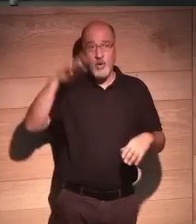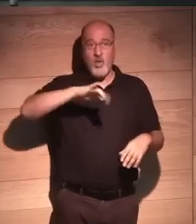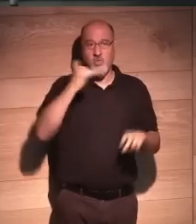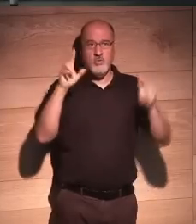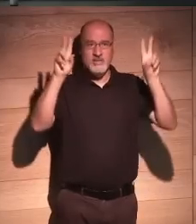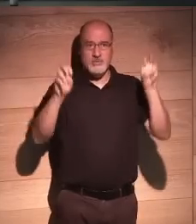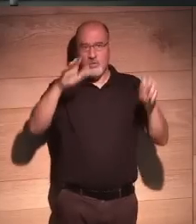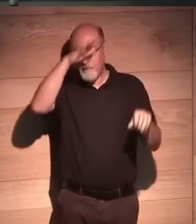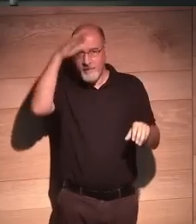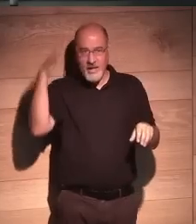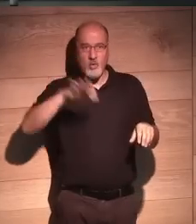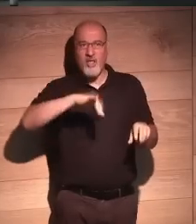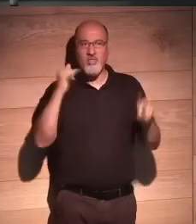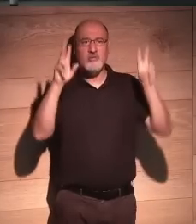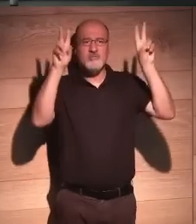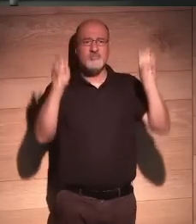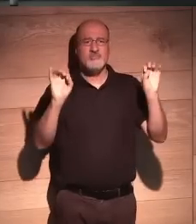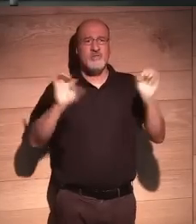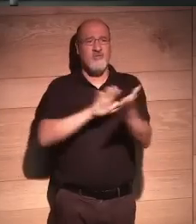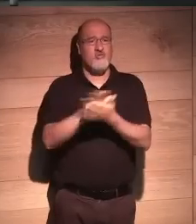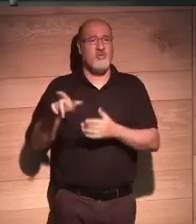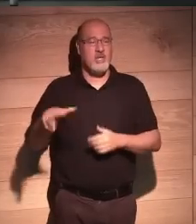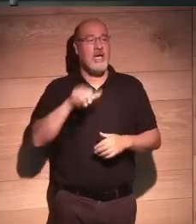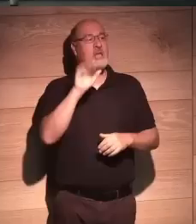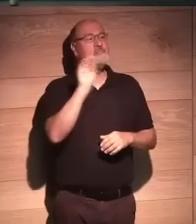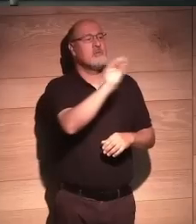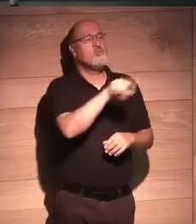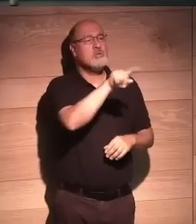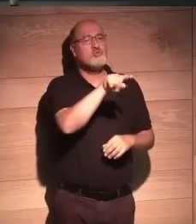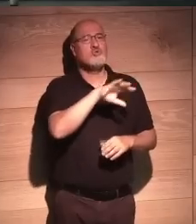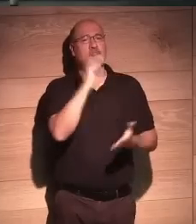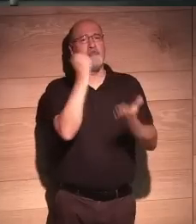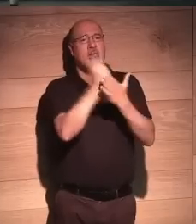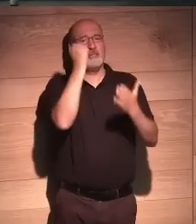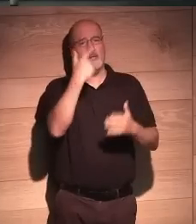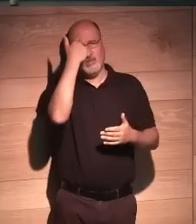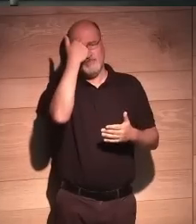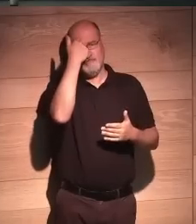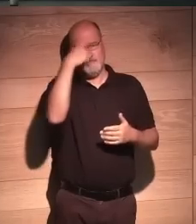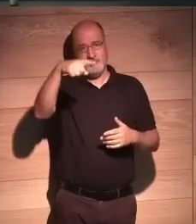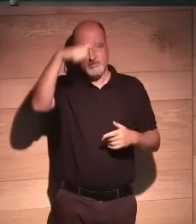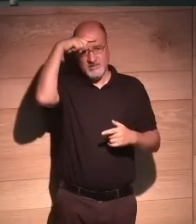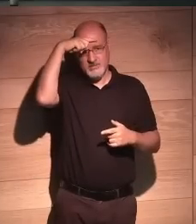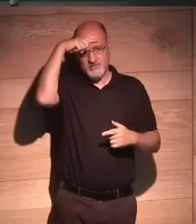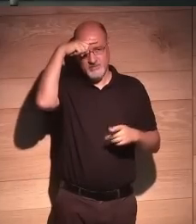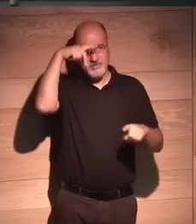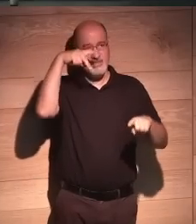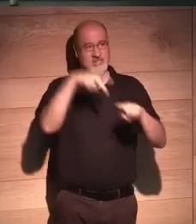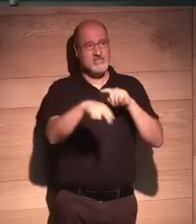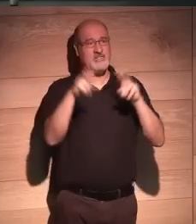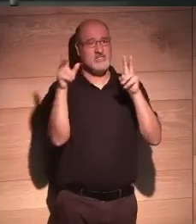os pregunta qué serie os marcó a vosotros. Si tenéis alguna serie. Puede ser de ahora también,